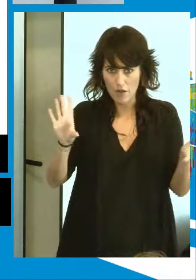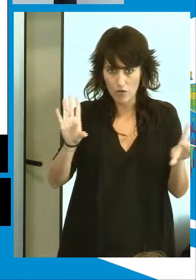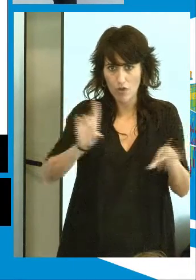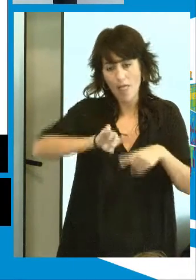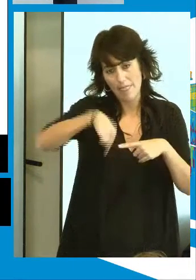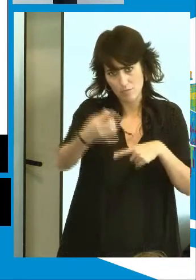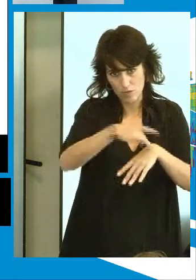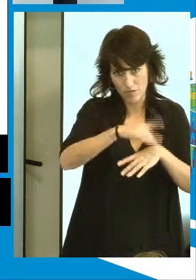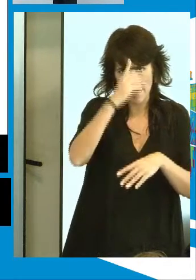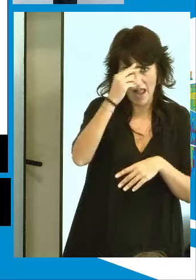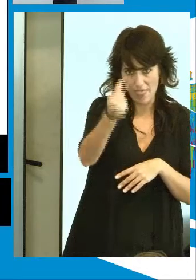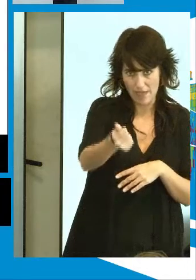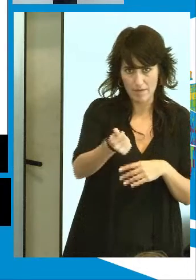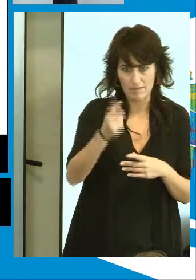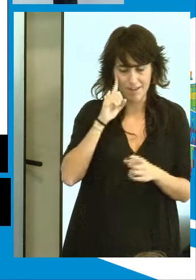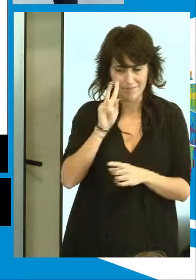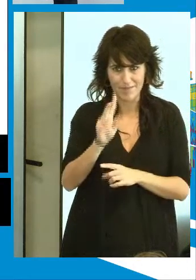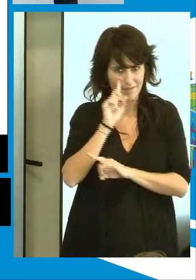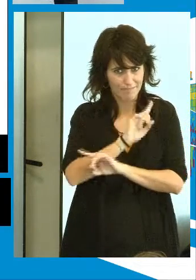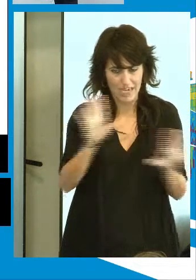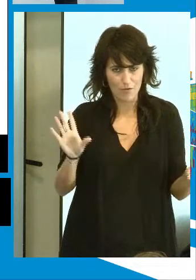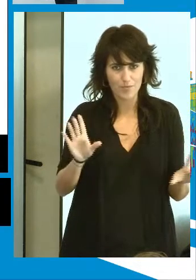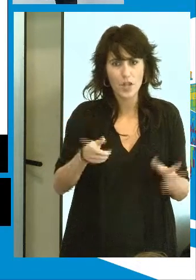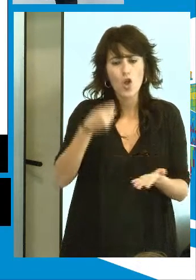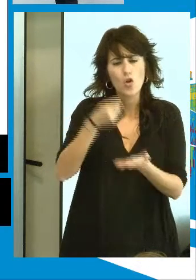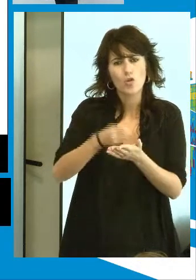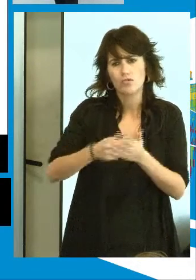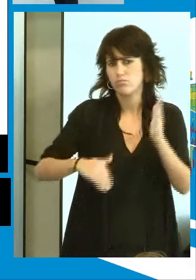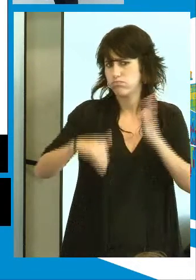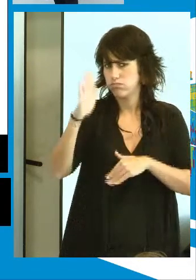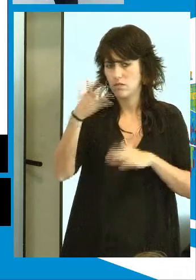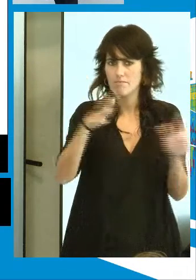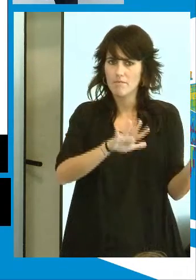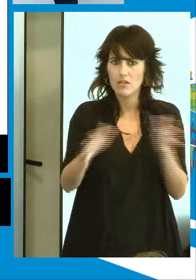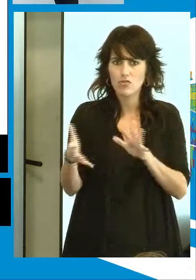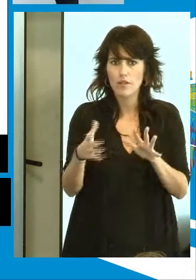diagnosticado el Alzheimer en esas personas. Los costes son muy elevados, son unos